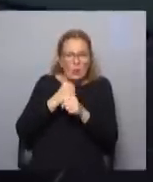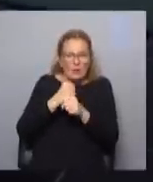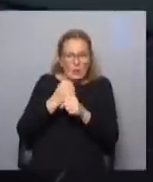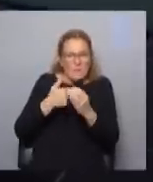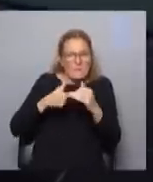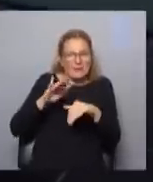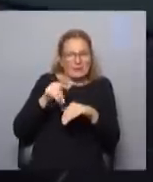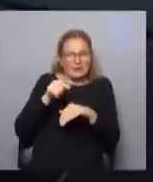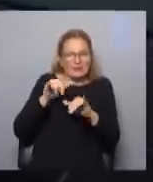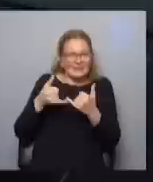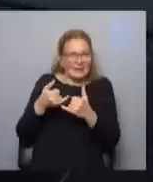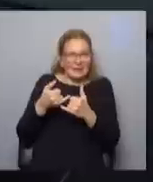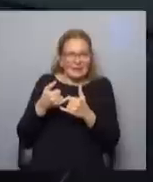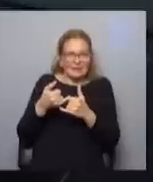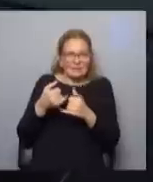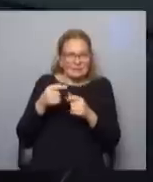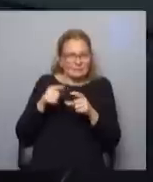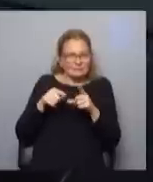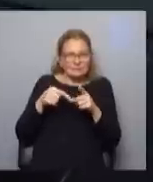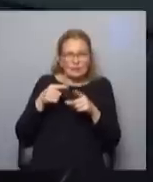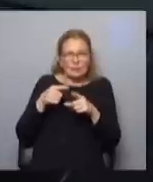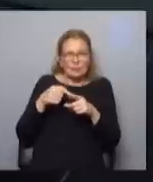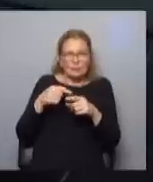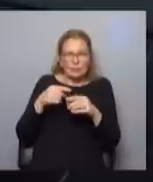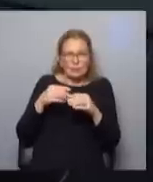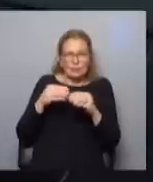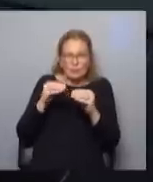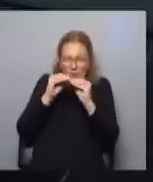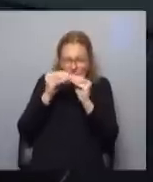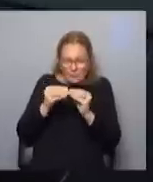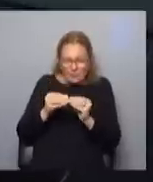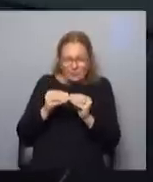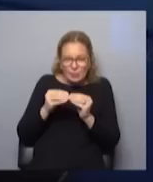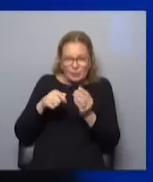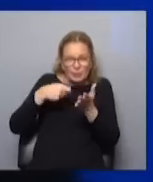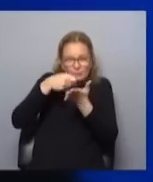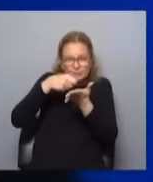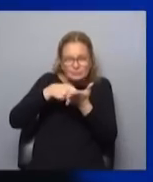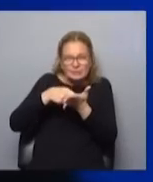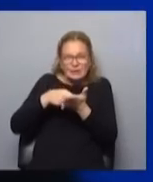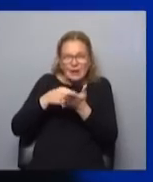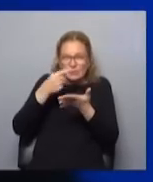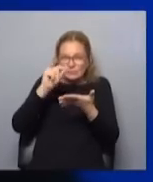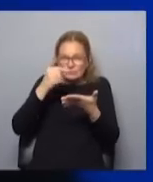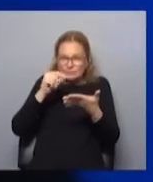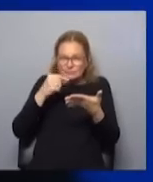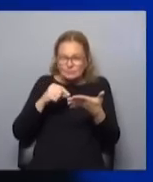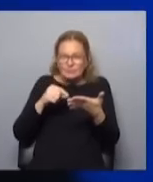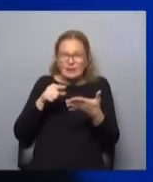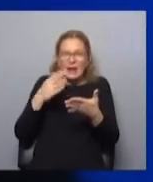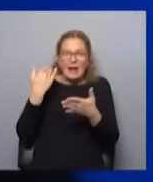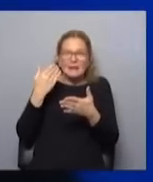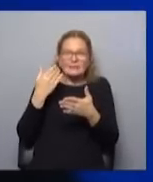y ahí ya estábamos en en carrera mientras tú elabora el presupuesto hay ítems que antes